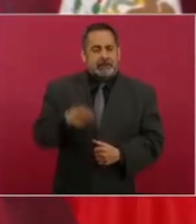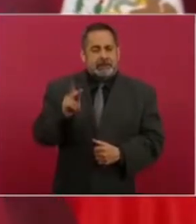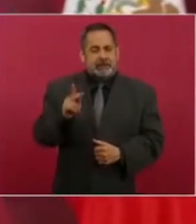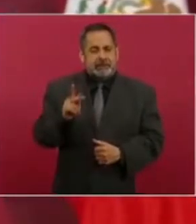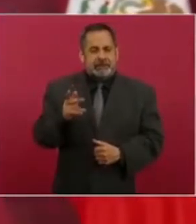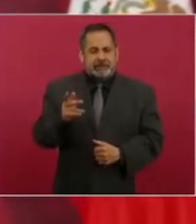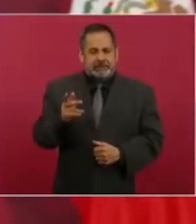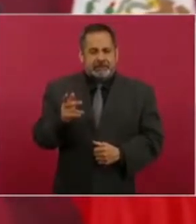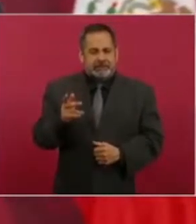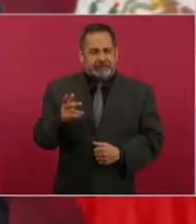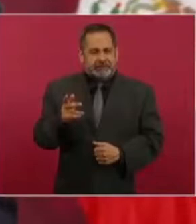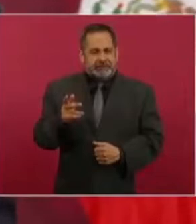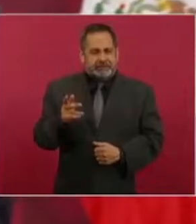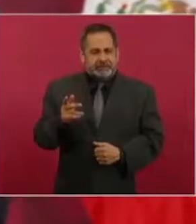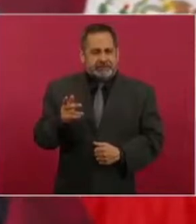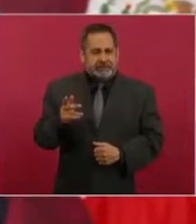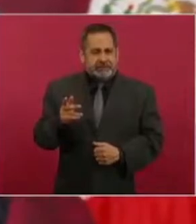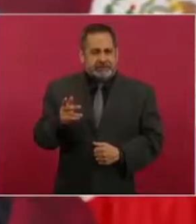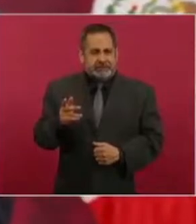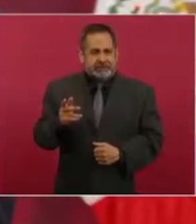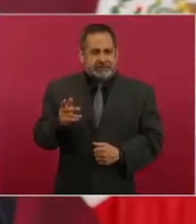aún